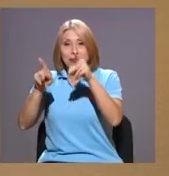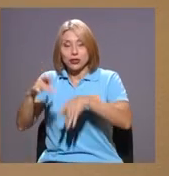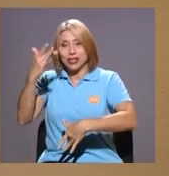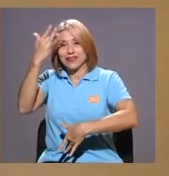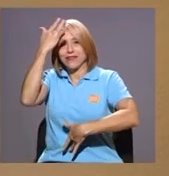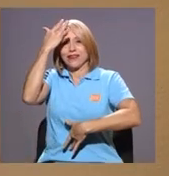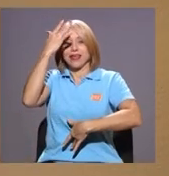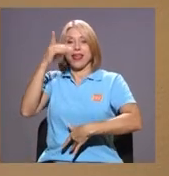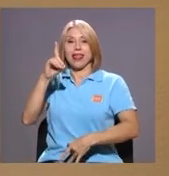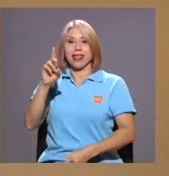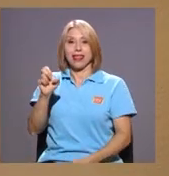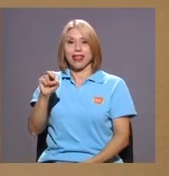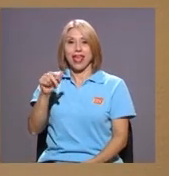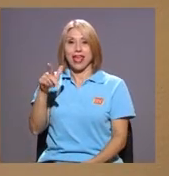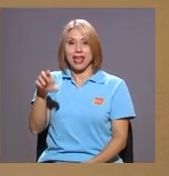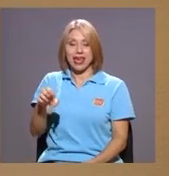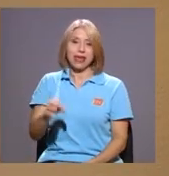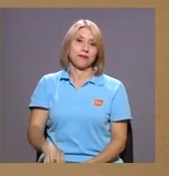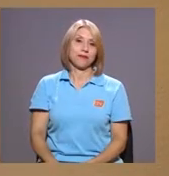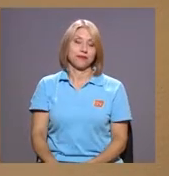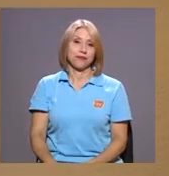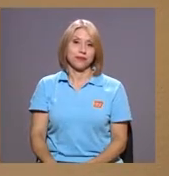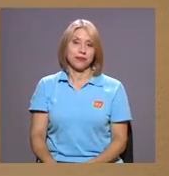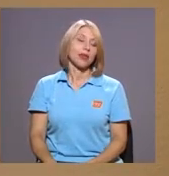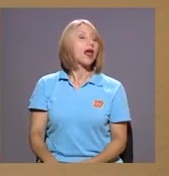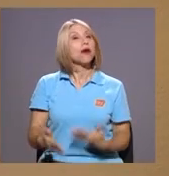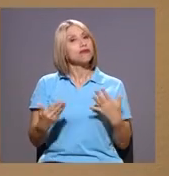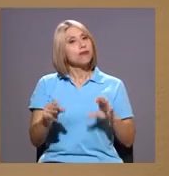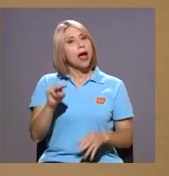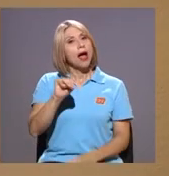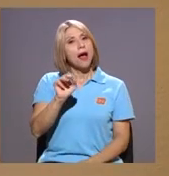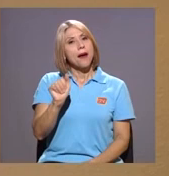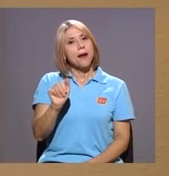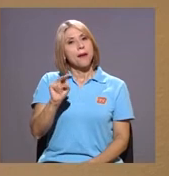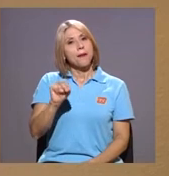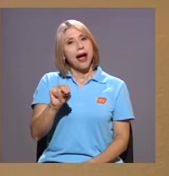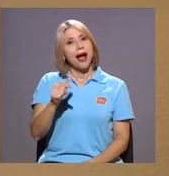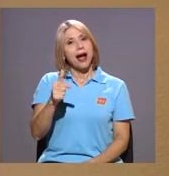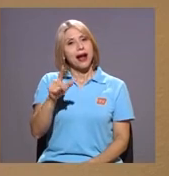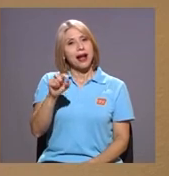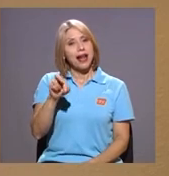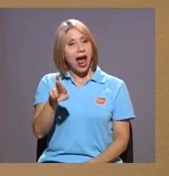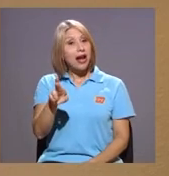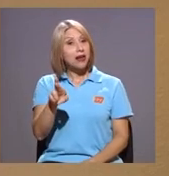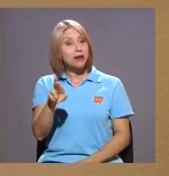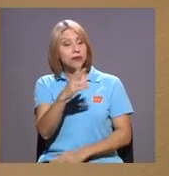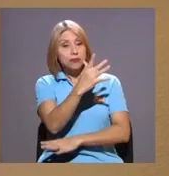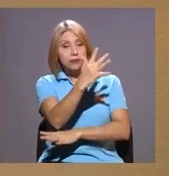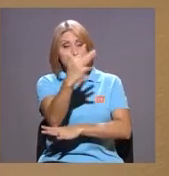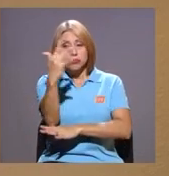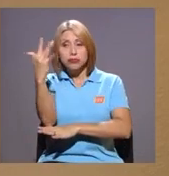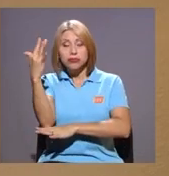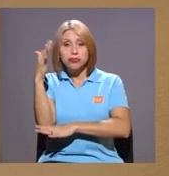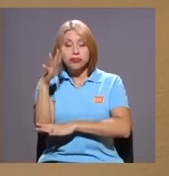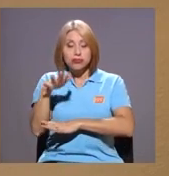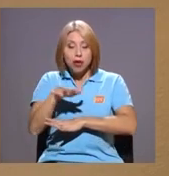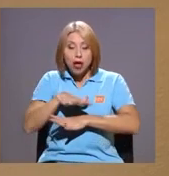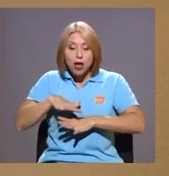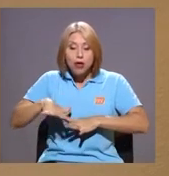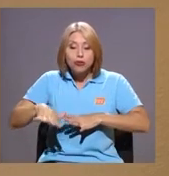manglares, me imagino que es un espacio positivo para el vector, ¿o